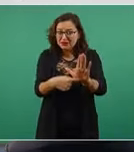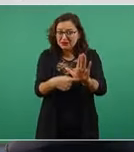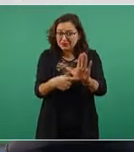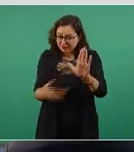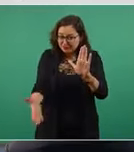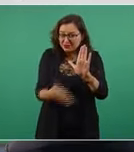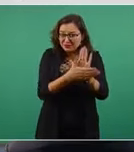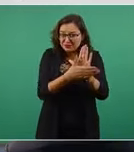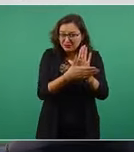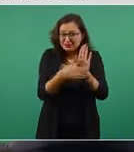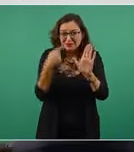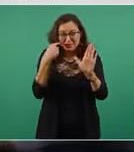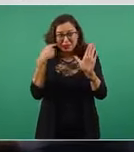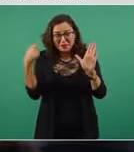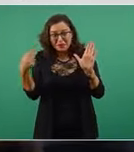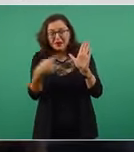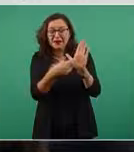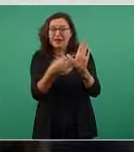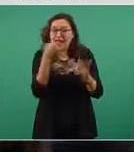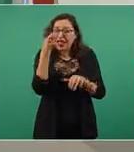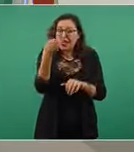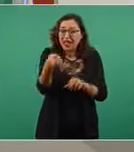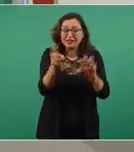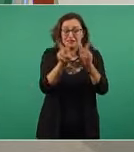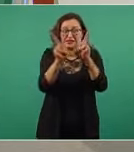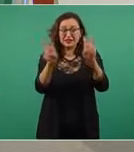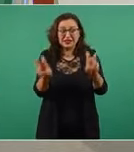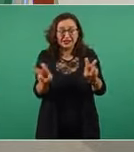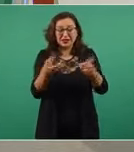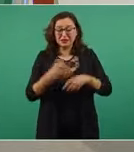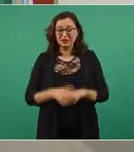en esencia, a la luz